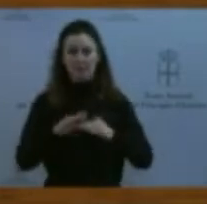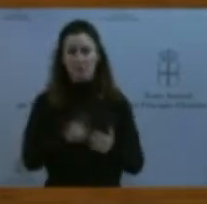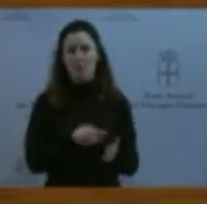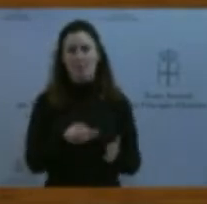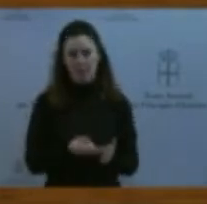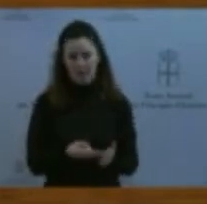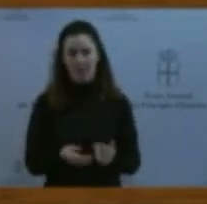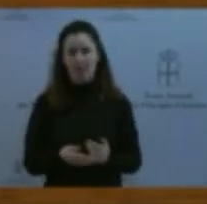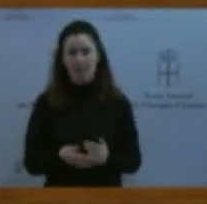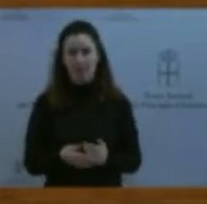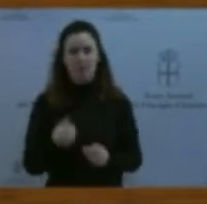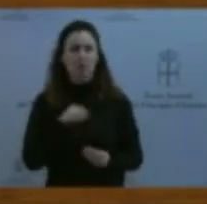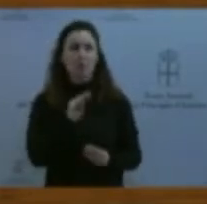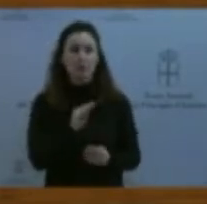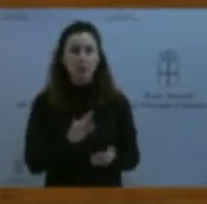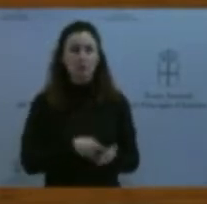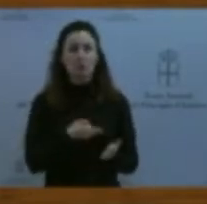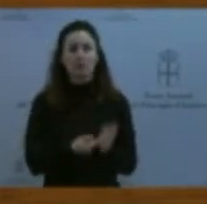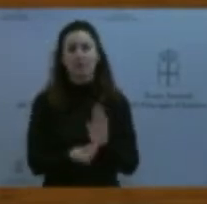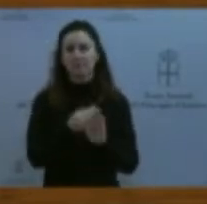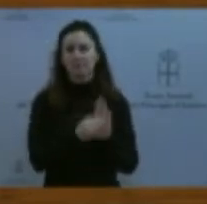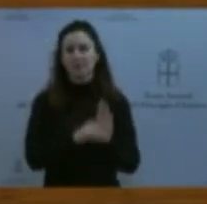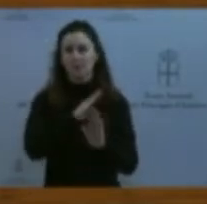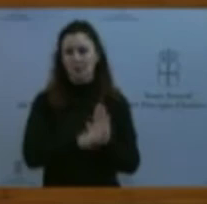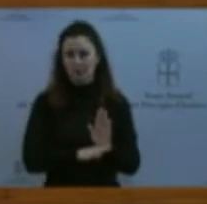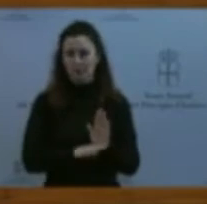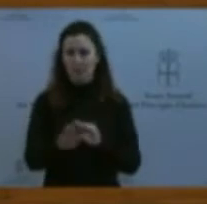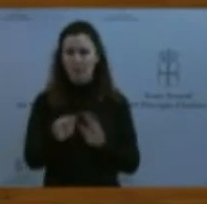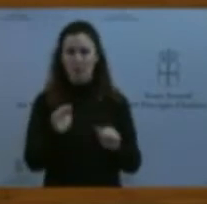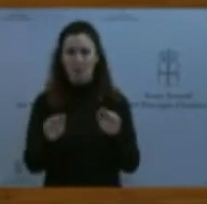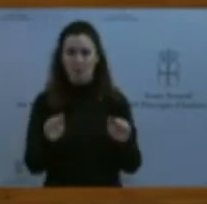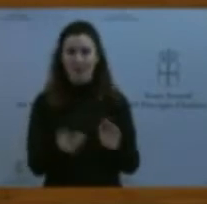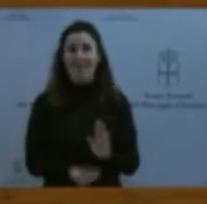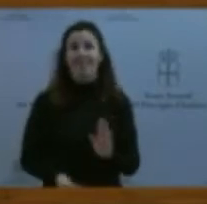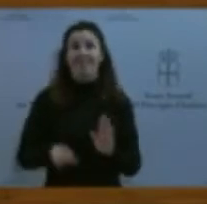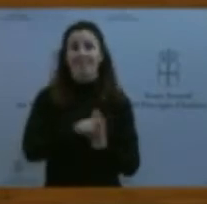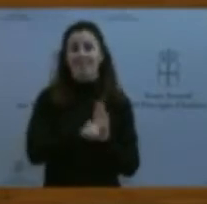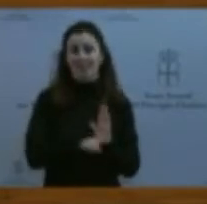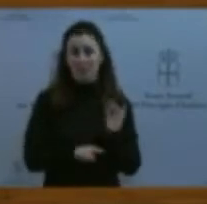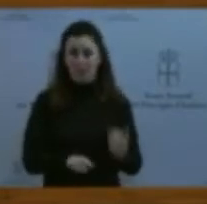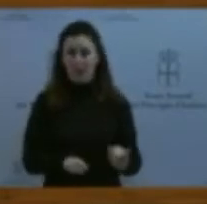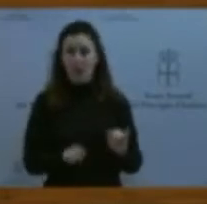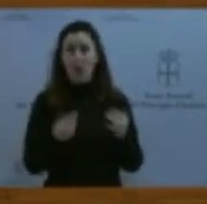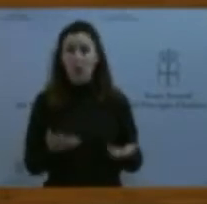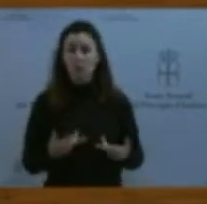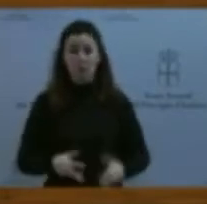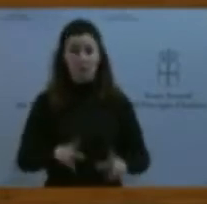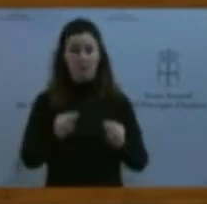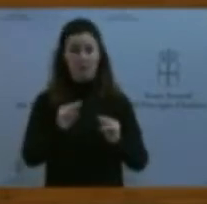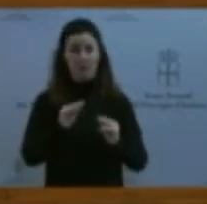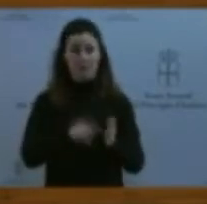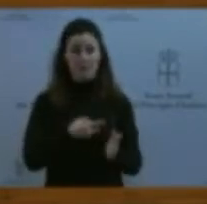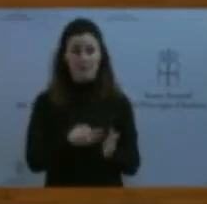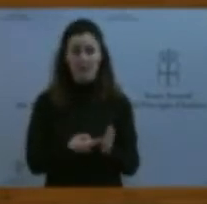incluye una programación de las convocatorias que se incluyen en él, de aquí al término del plan, como mínimo. Entiendo que no, por lo que ha